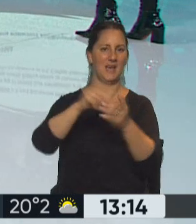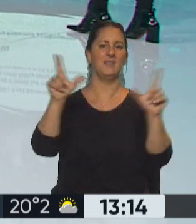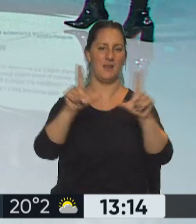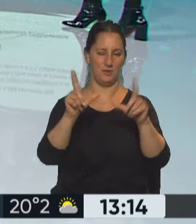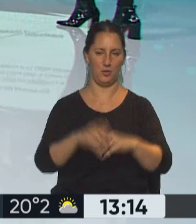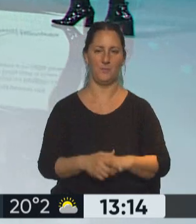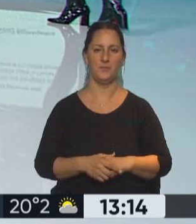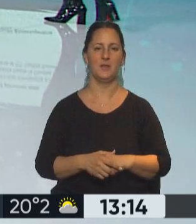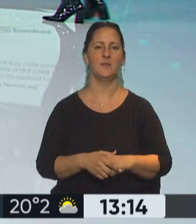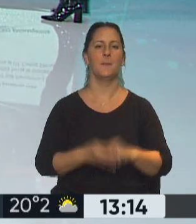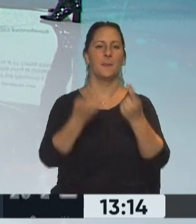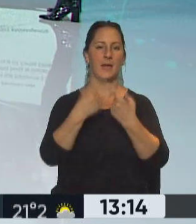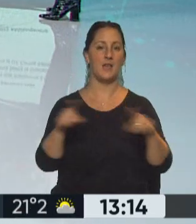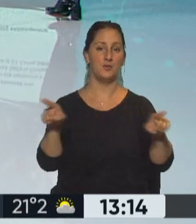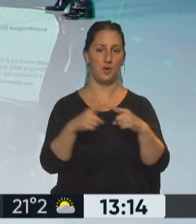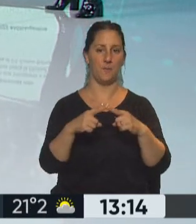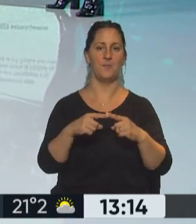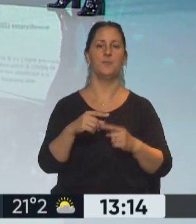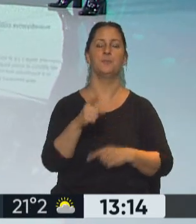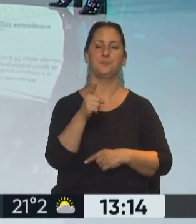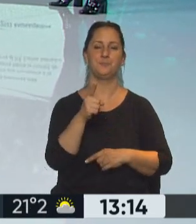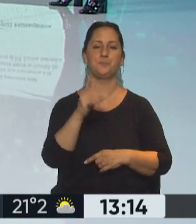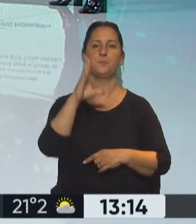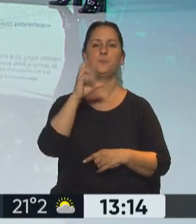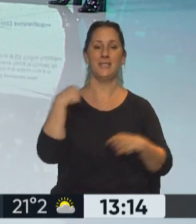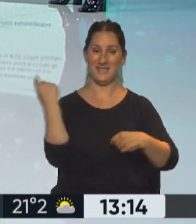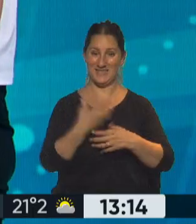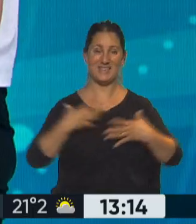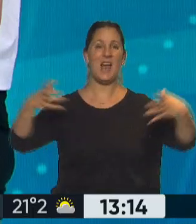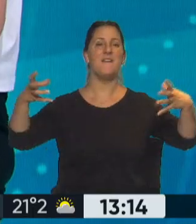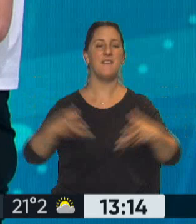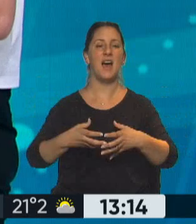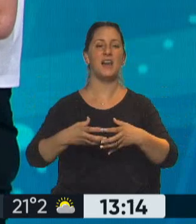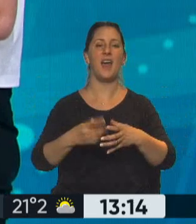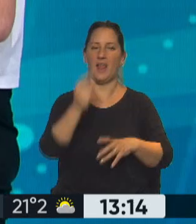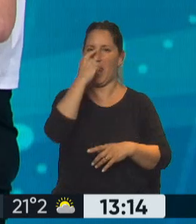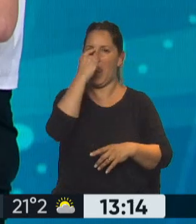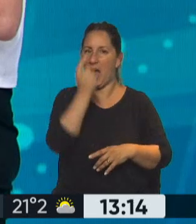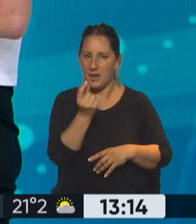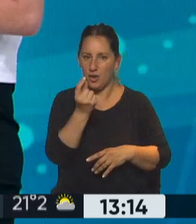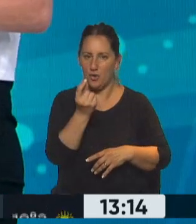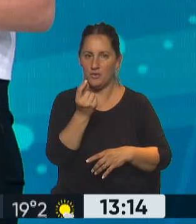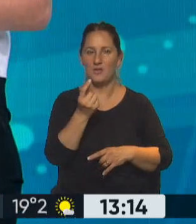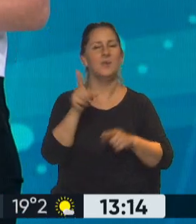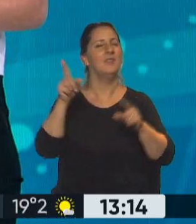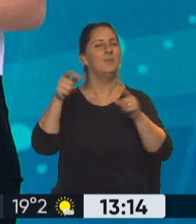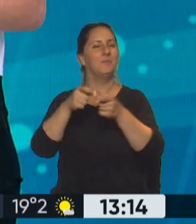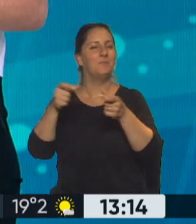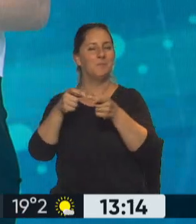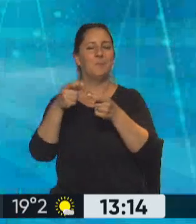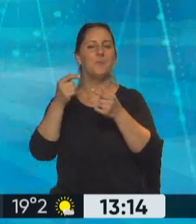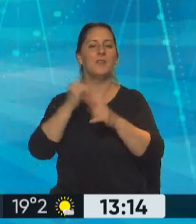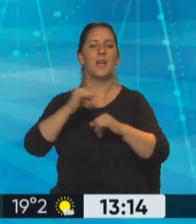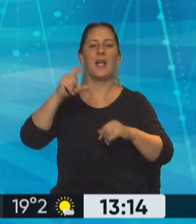algún mundial Mirá la canción otra que muchachos boron bombón Esta es la barra del narigón eso proviene de Clemente la época en la que Clemente